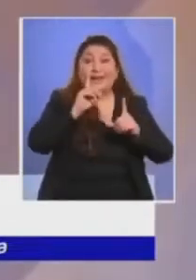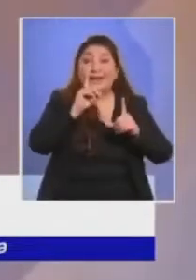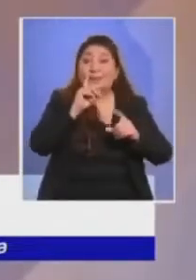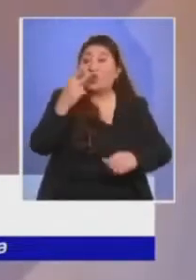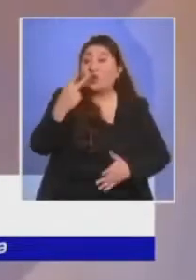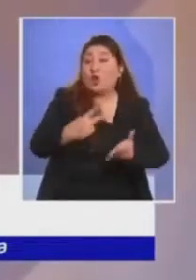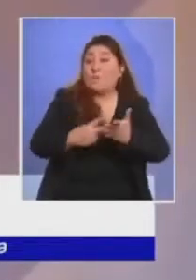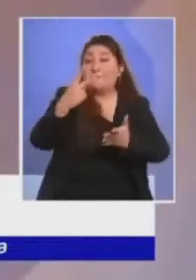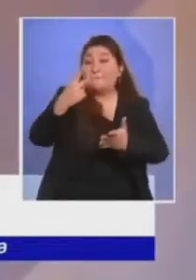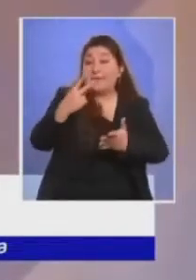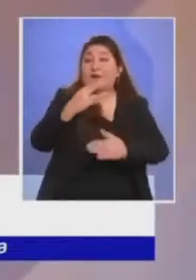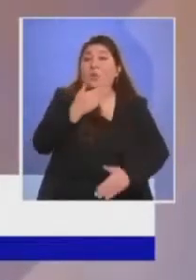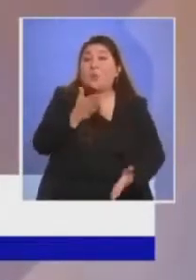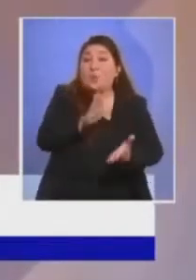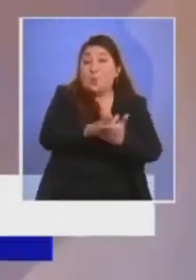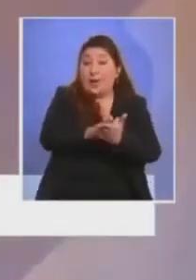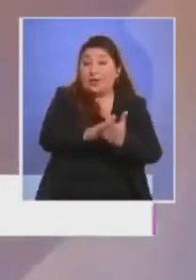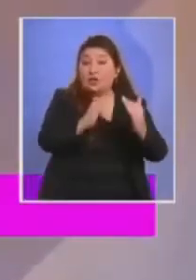los hogares del Estado.